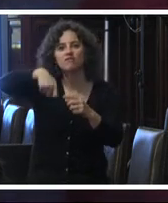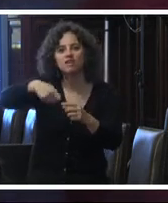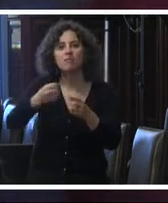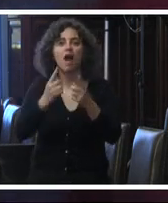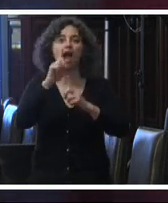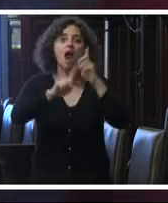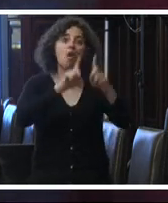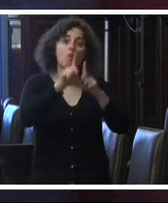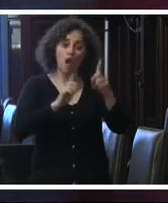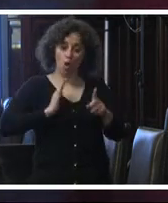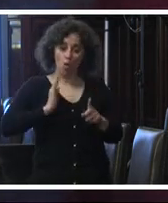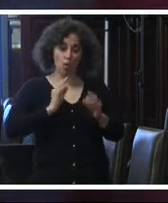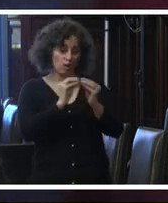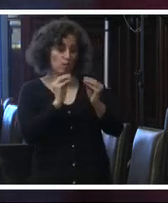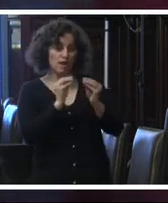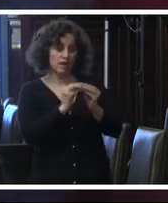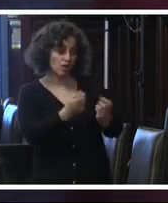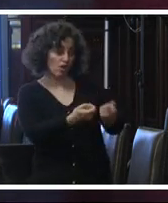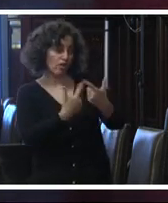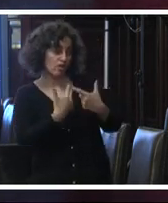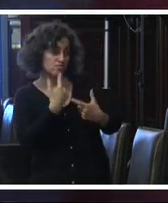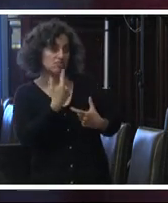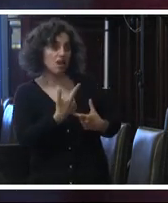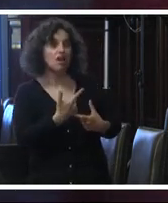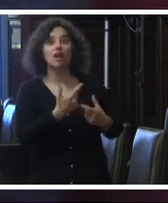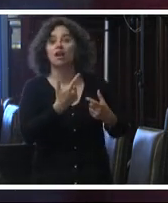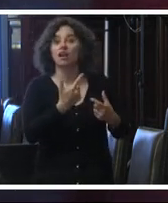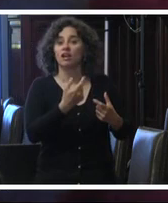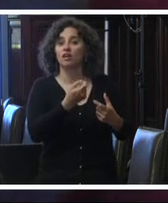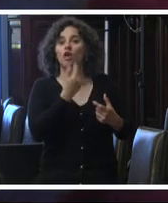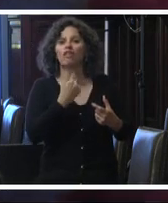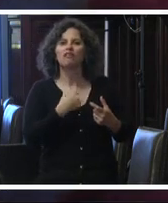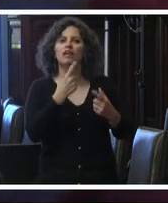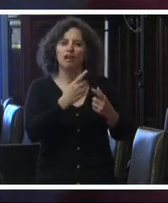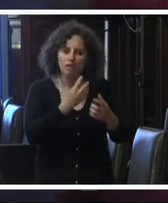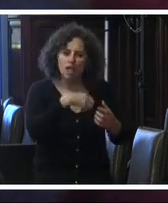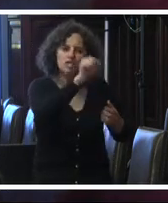muchas compañeras también que nos ofrecen detención, diciéndonos que